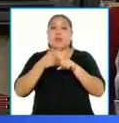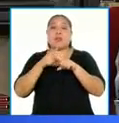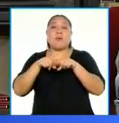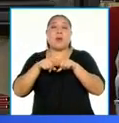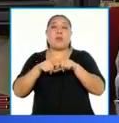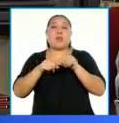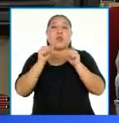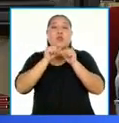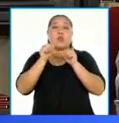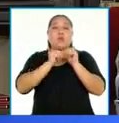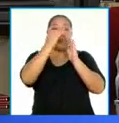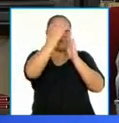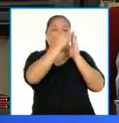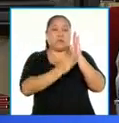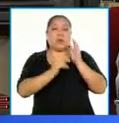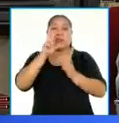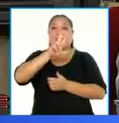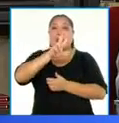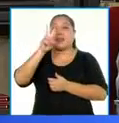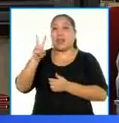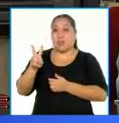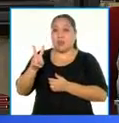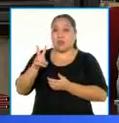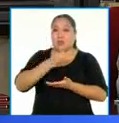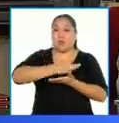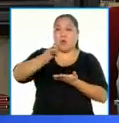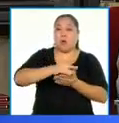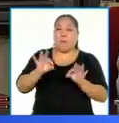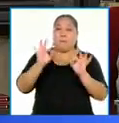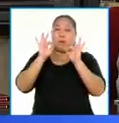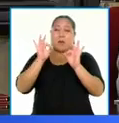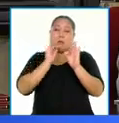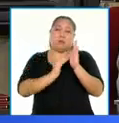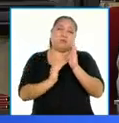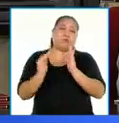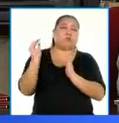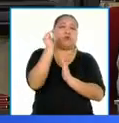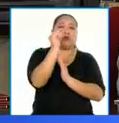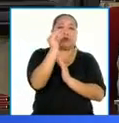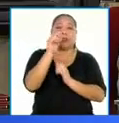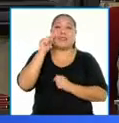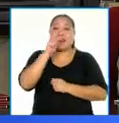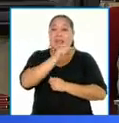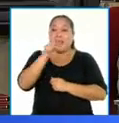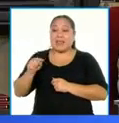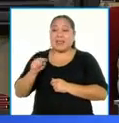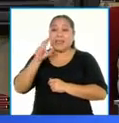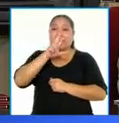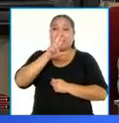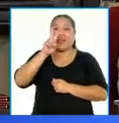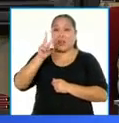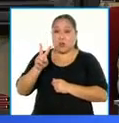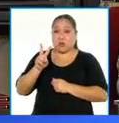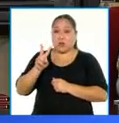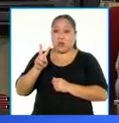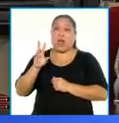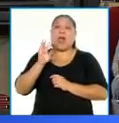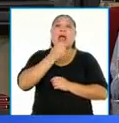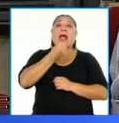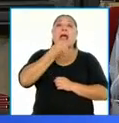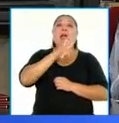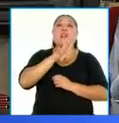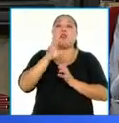indicadores, que eran 32 las provincias que se encontraban en riesgo extremo. De estas 32, 14 han